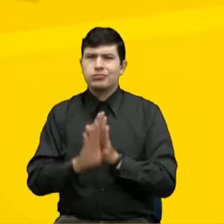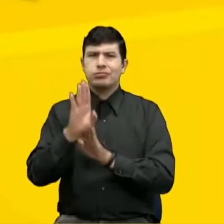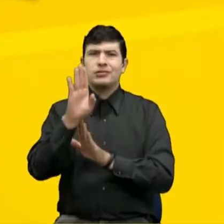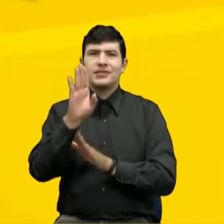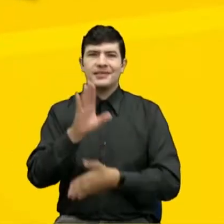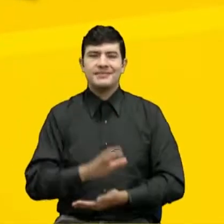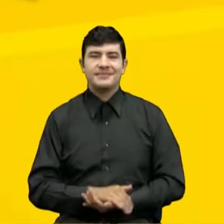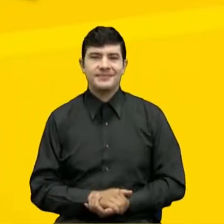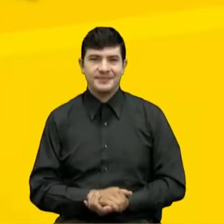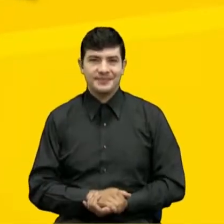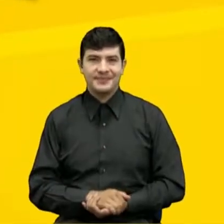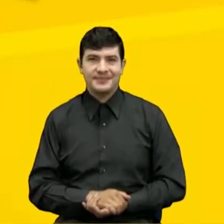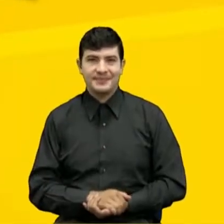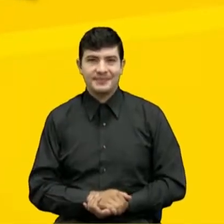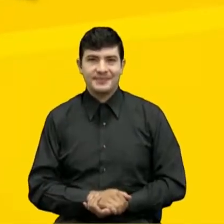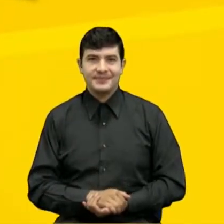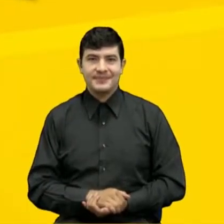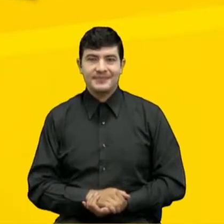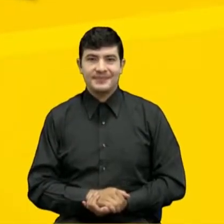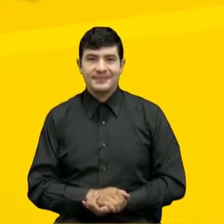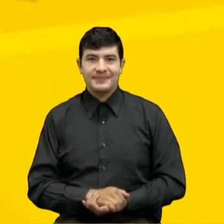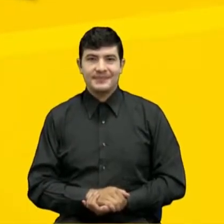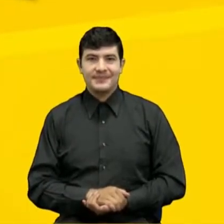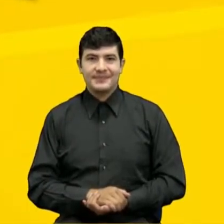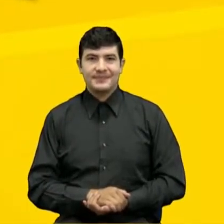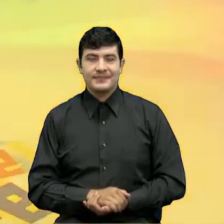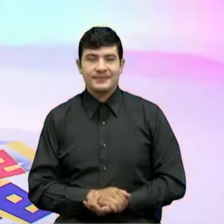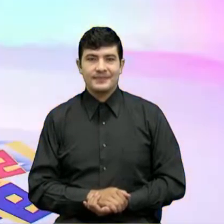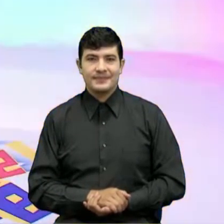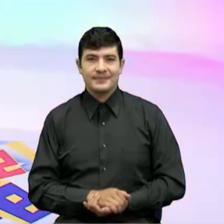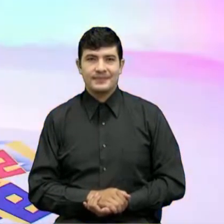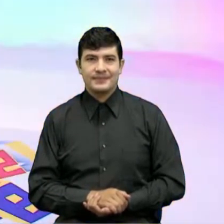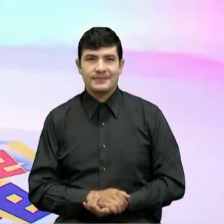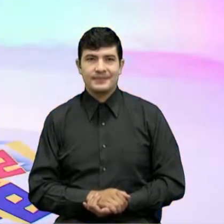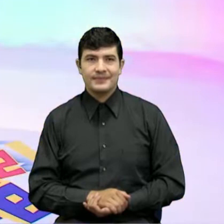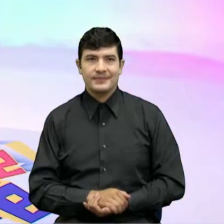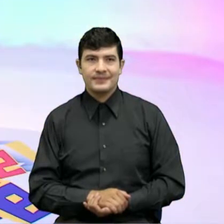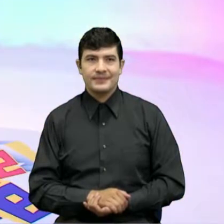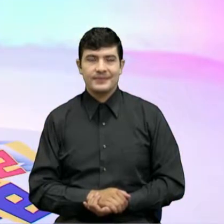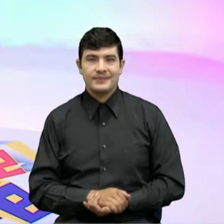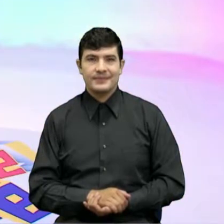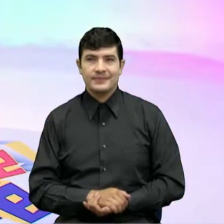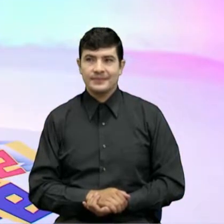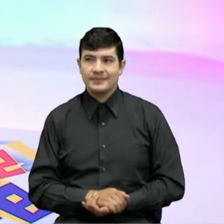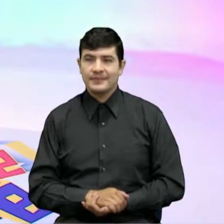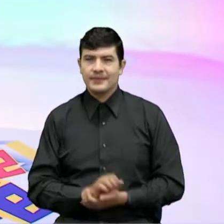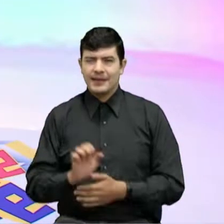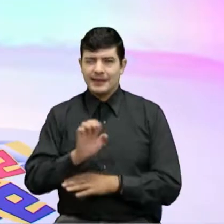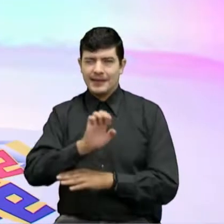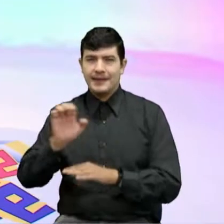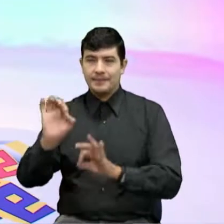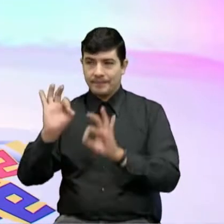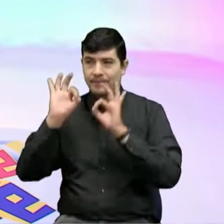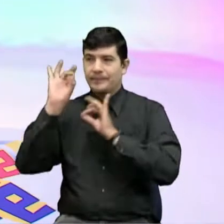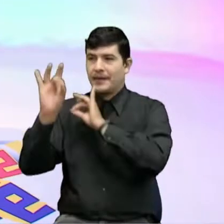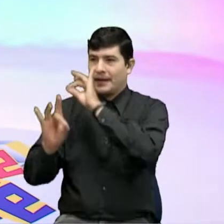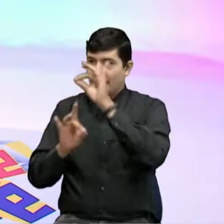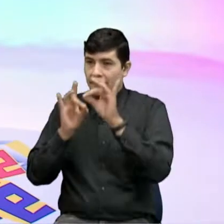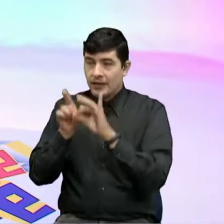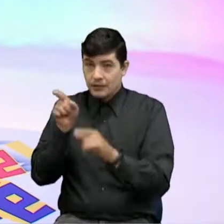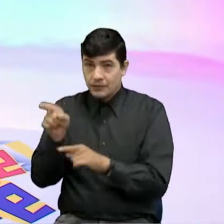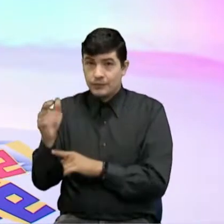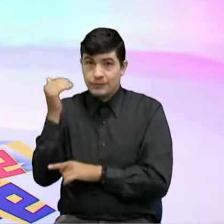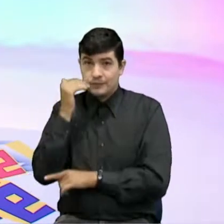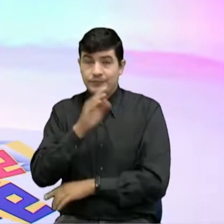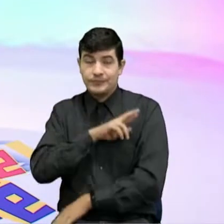Excelente. Excelente, allí teníamos entonces a